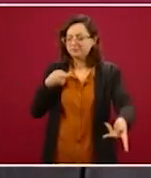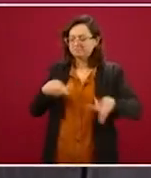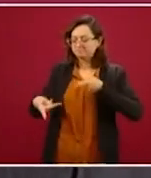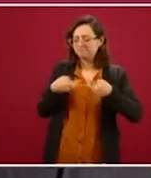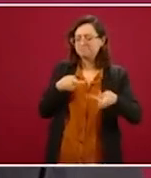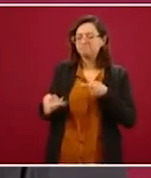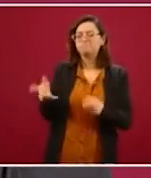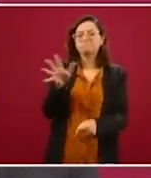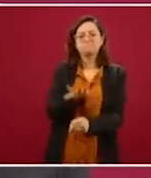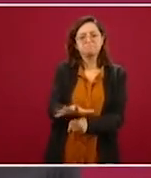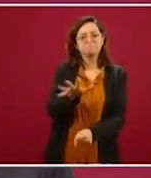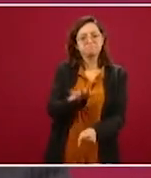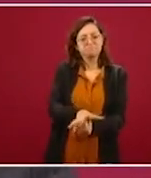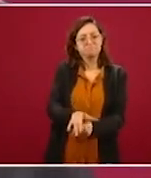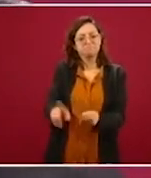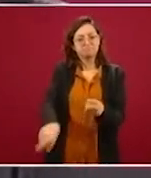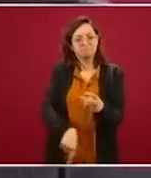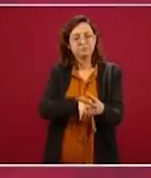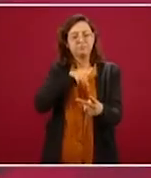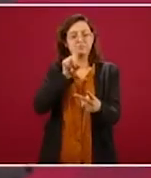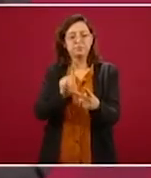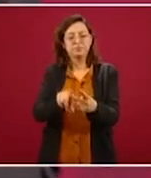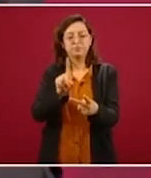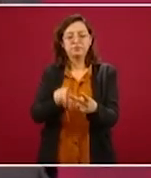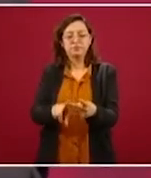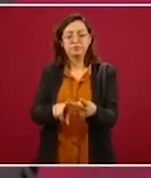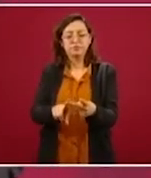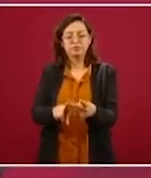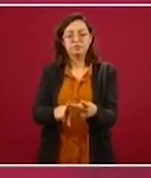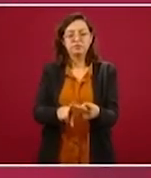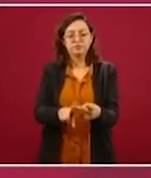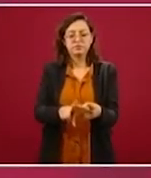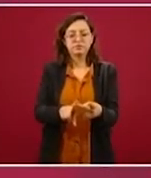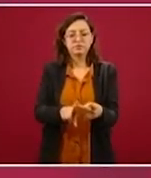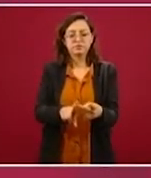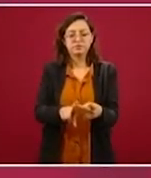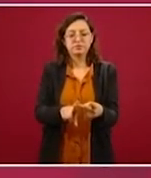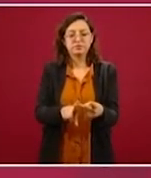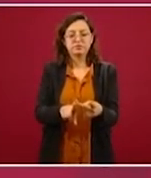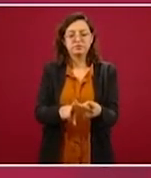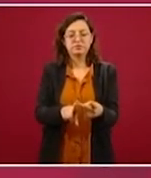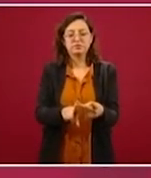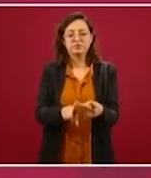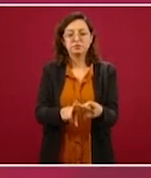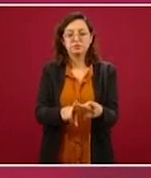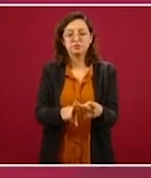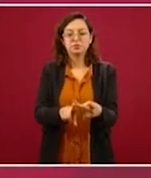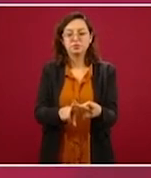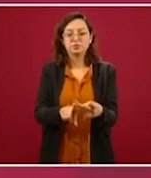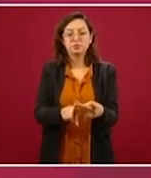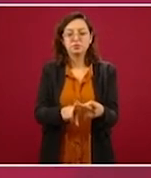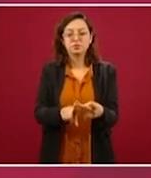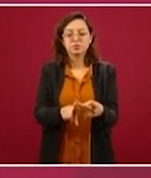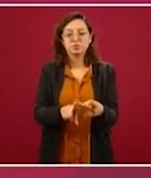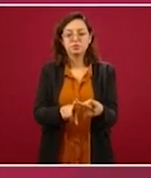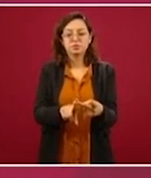es de que no se trata, según